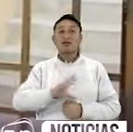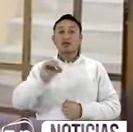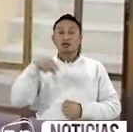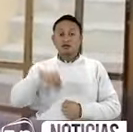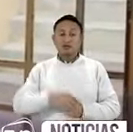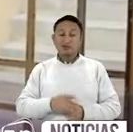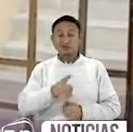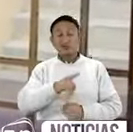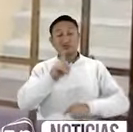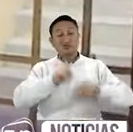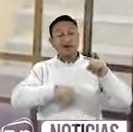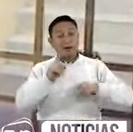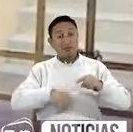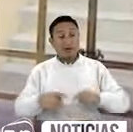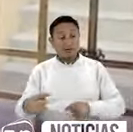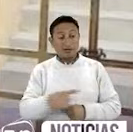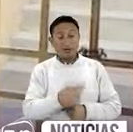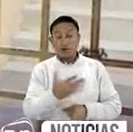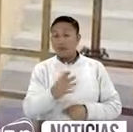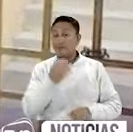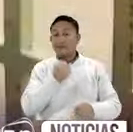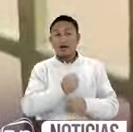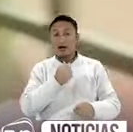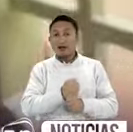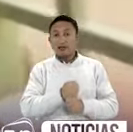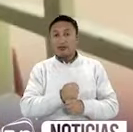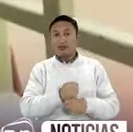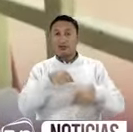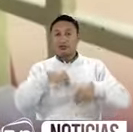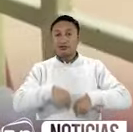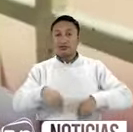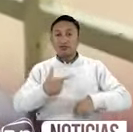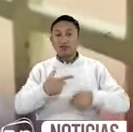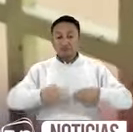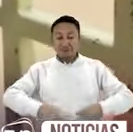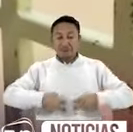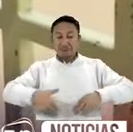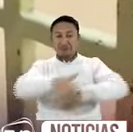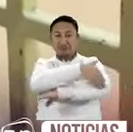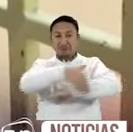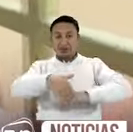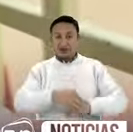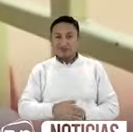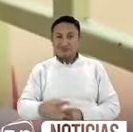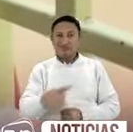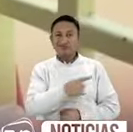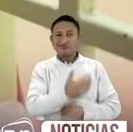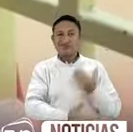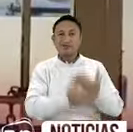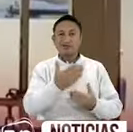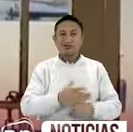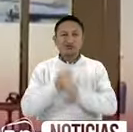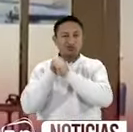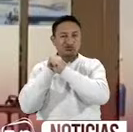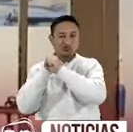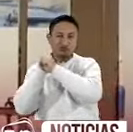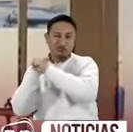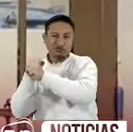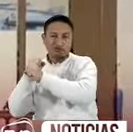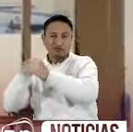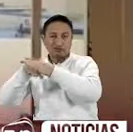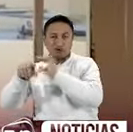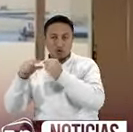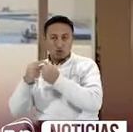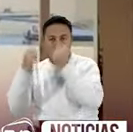malas juntas, la falta de oportunidades, el hacer de la calle, su modus vivendi, fueron factores que facilitaron su llegada a las